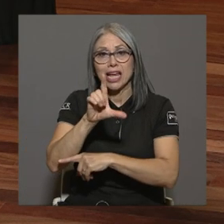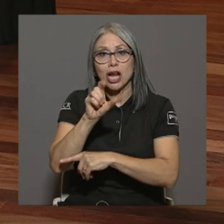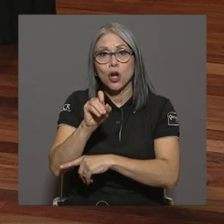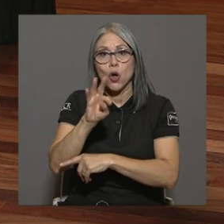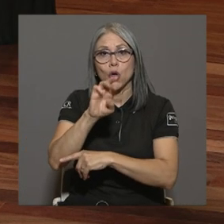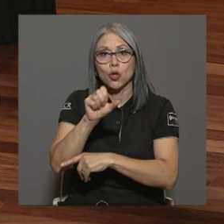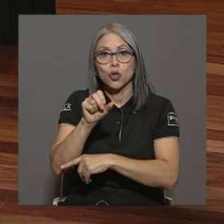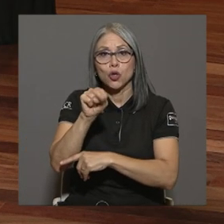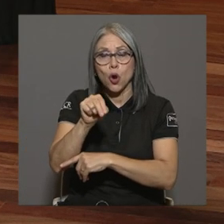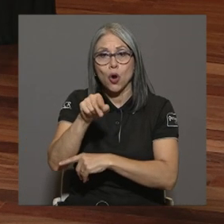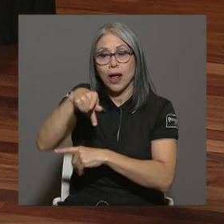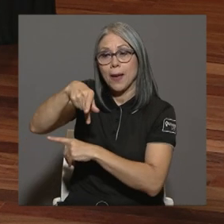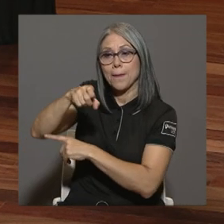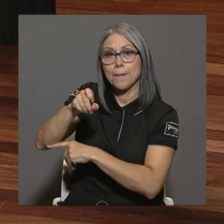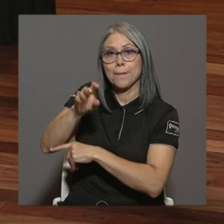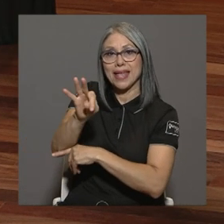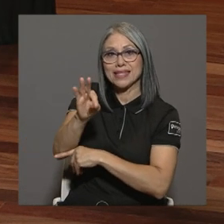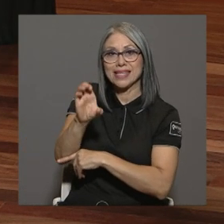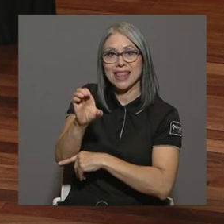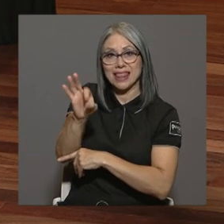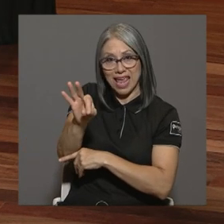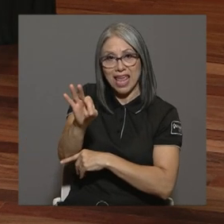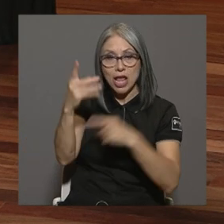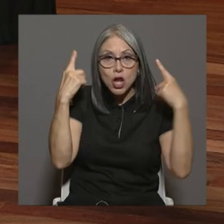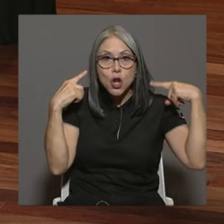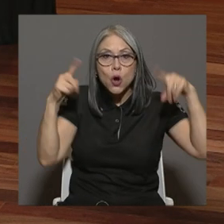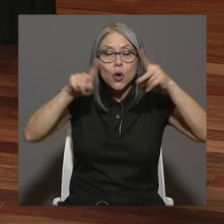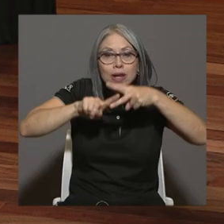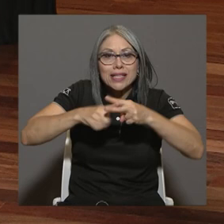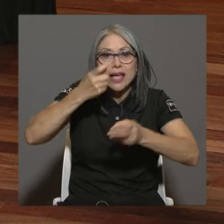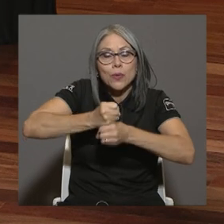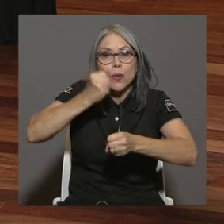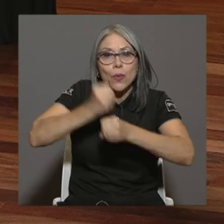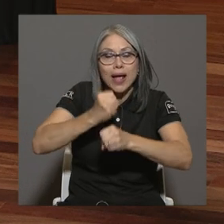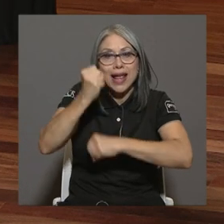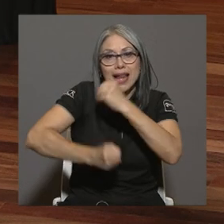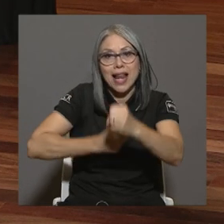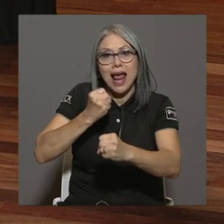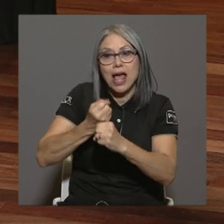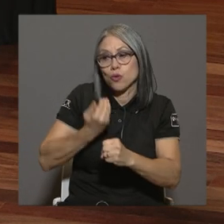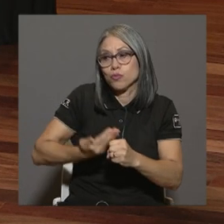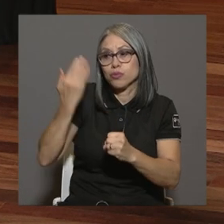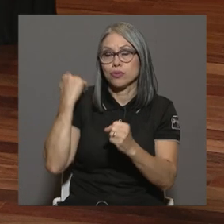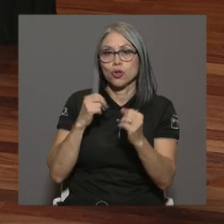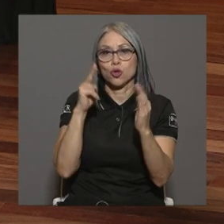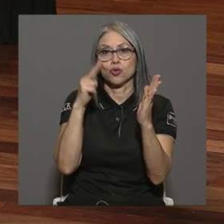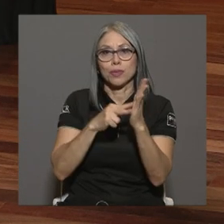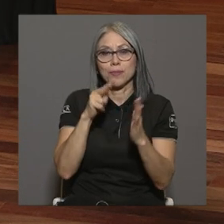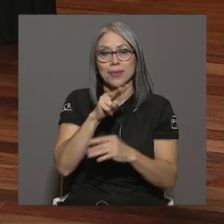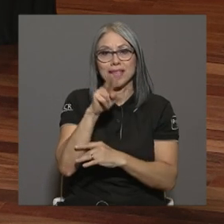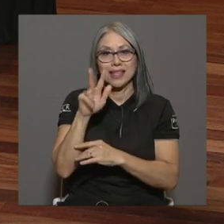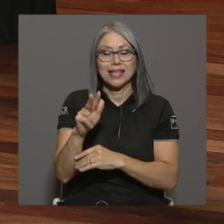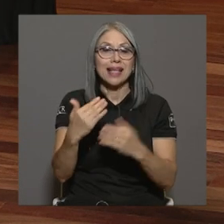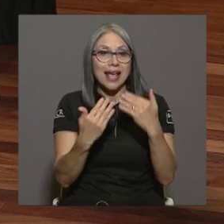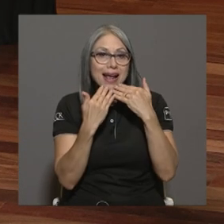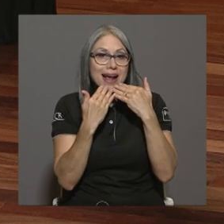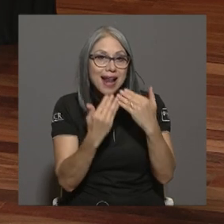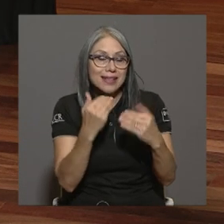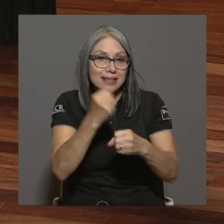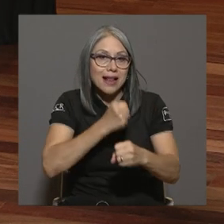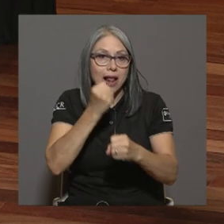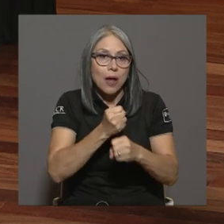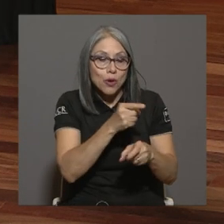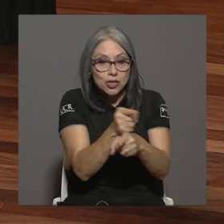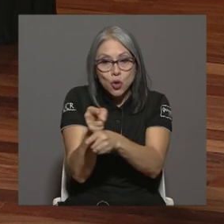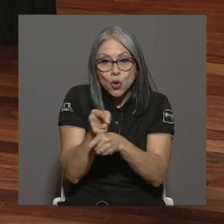PET-CT logró iniciar operaciones hasta el año 2023, gracias a las labores correctivas gestionadas